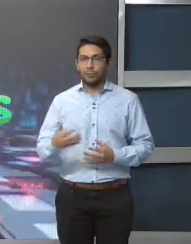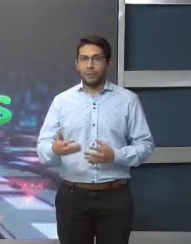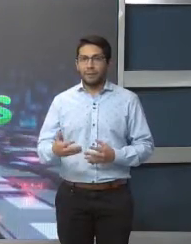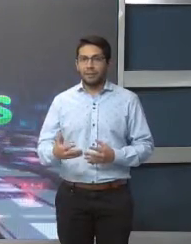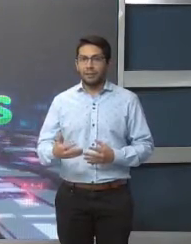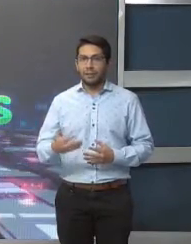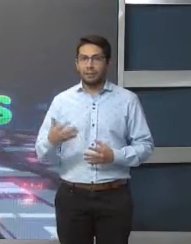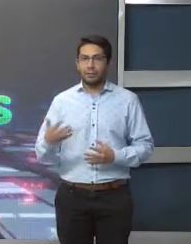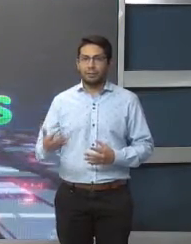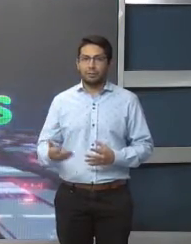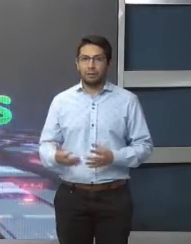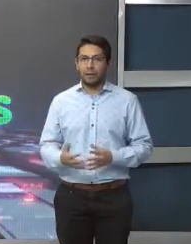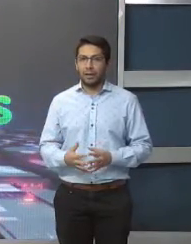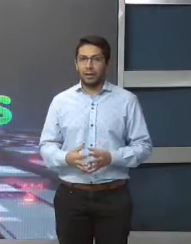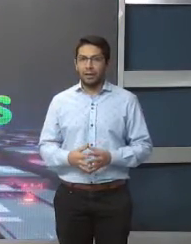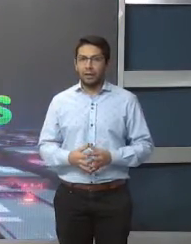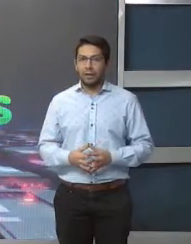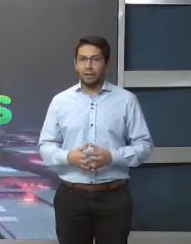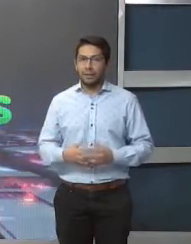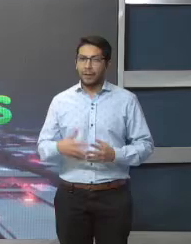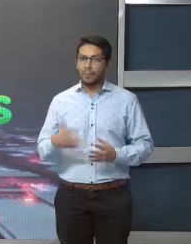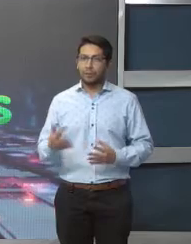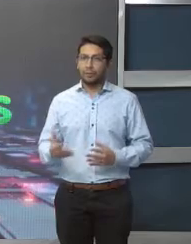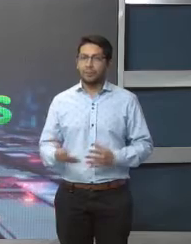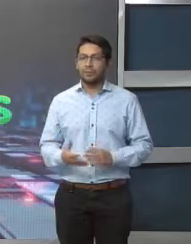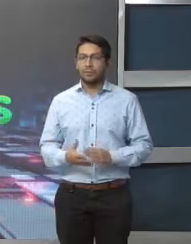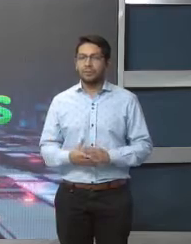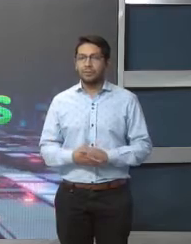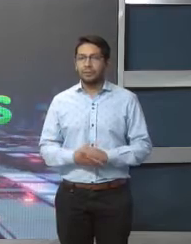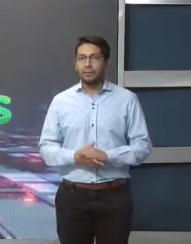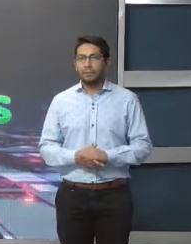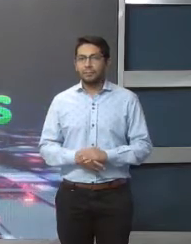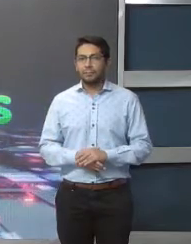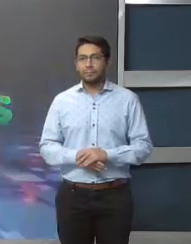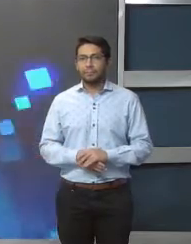a clase de forma presencial se dará ya para el próximo mes?